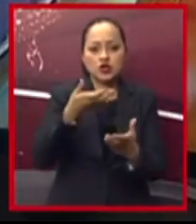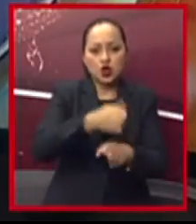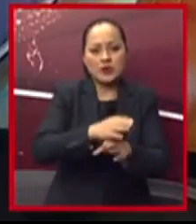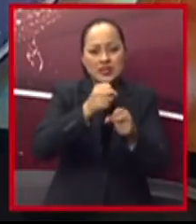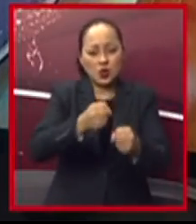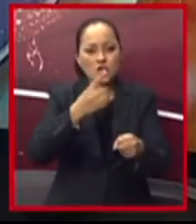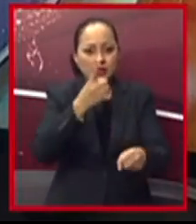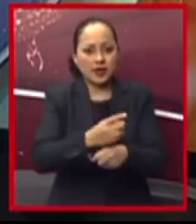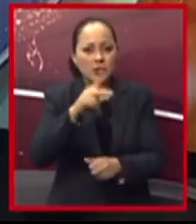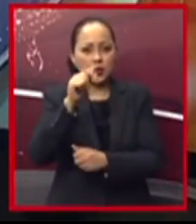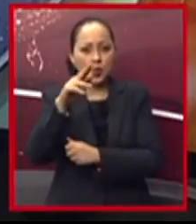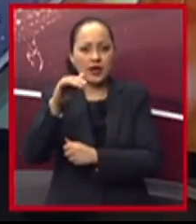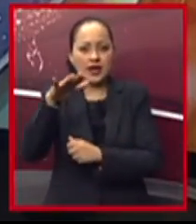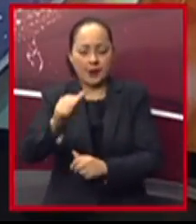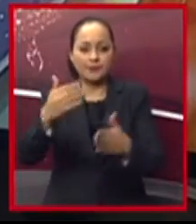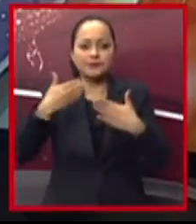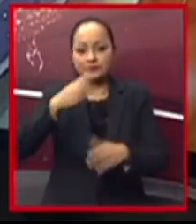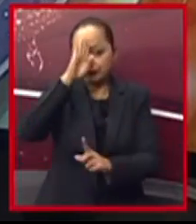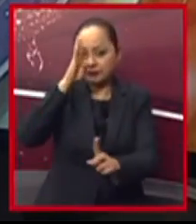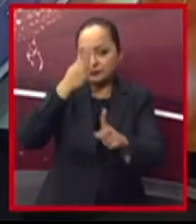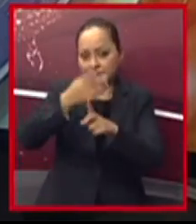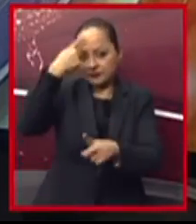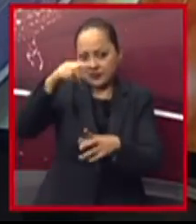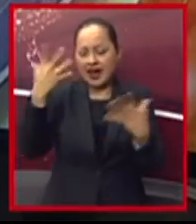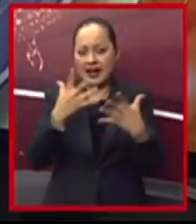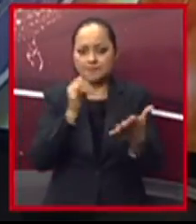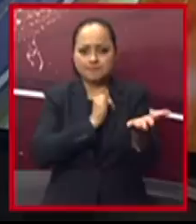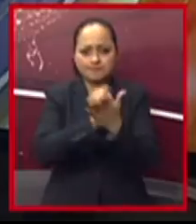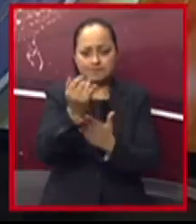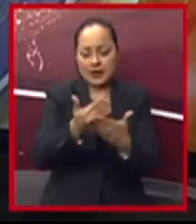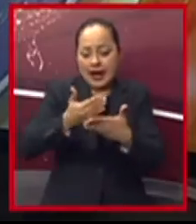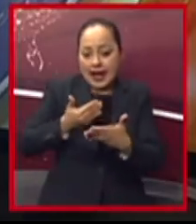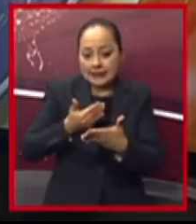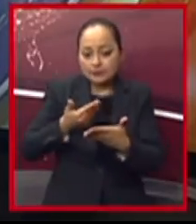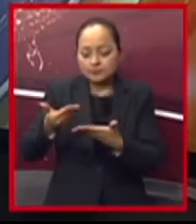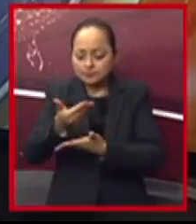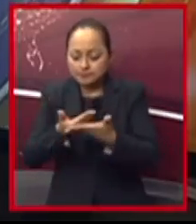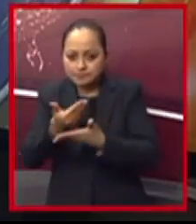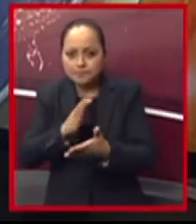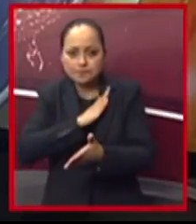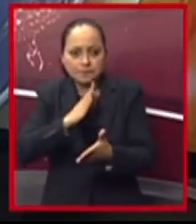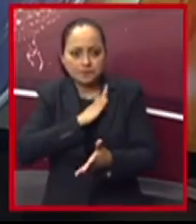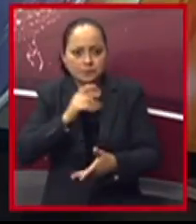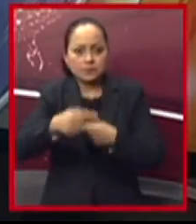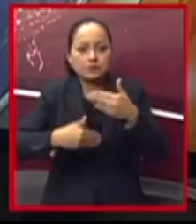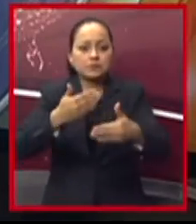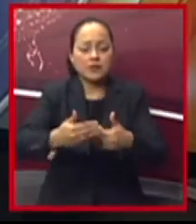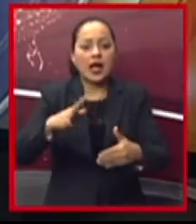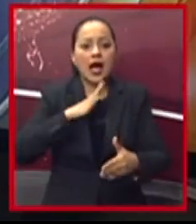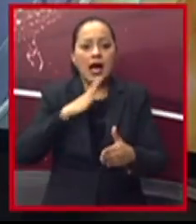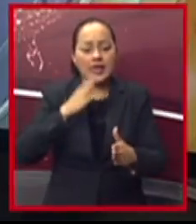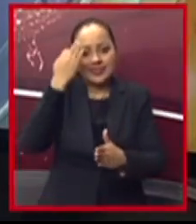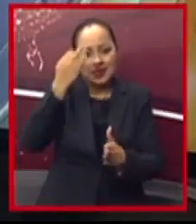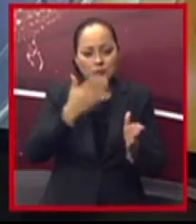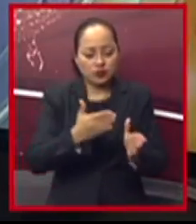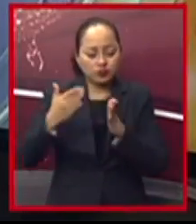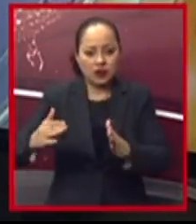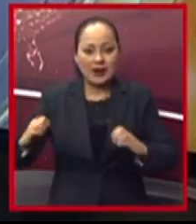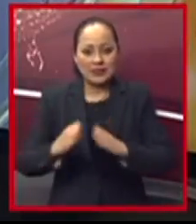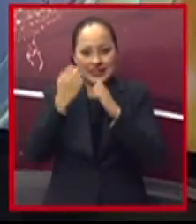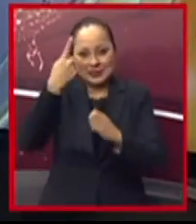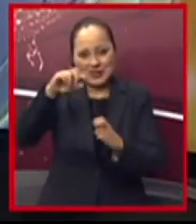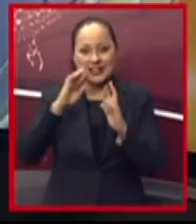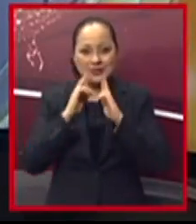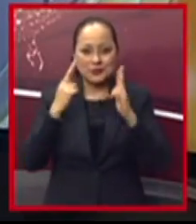materia de seguridad pública, con objeto de construir predictámenes y evaluar con ello la posibilidad de realizar un periodo extraordinario